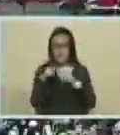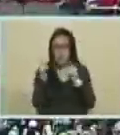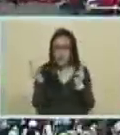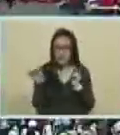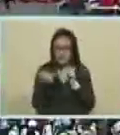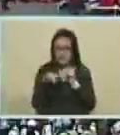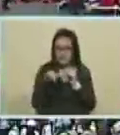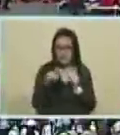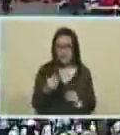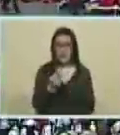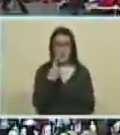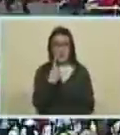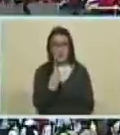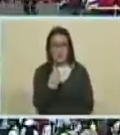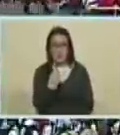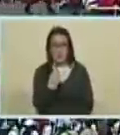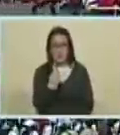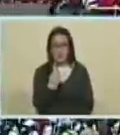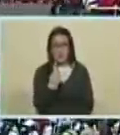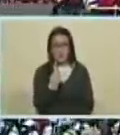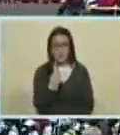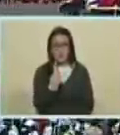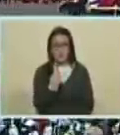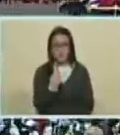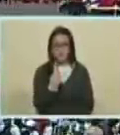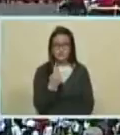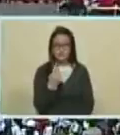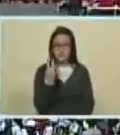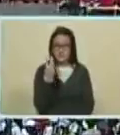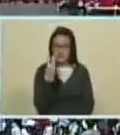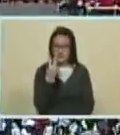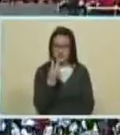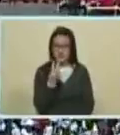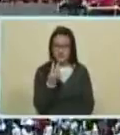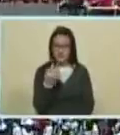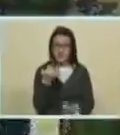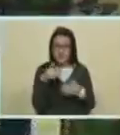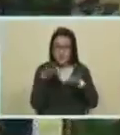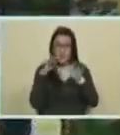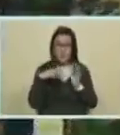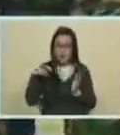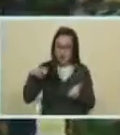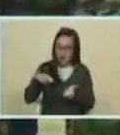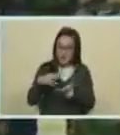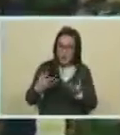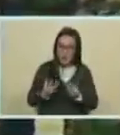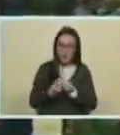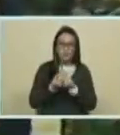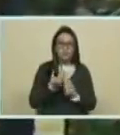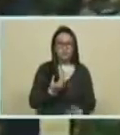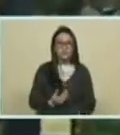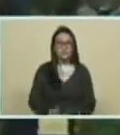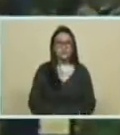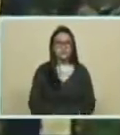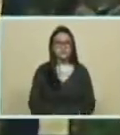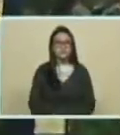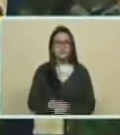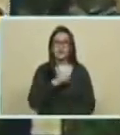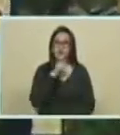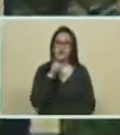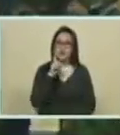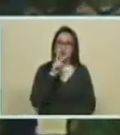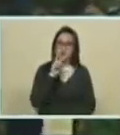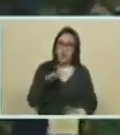A la cuenta de tres. Vamos a hacer una ola de aquí para allá y yo voy caminando con ustedes. La ola